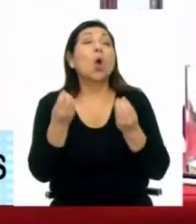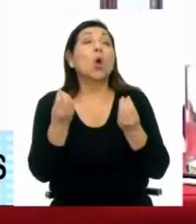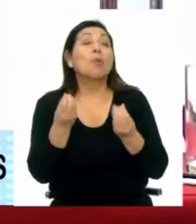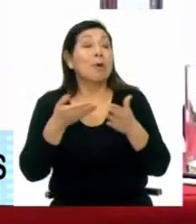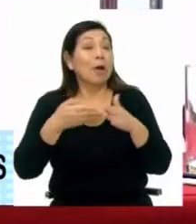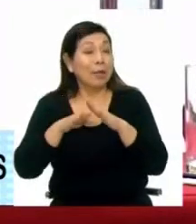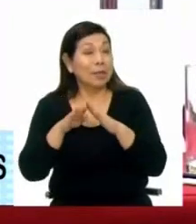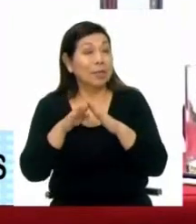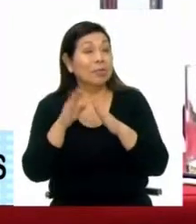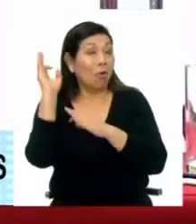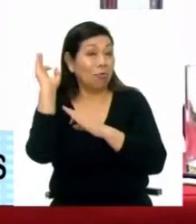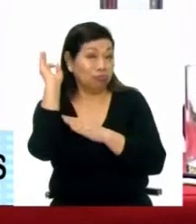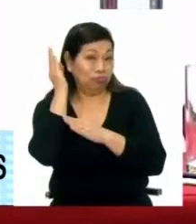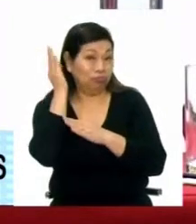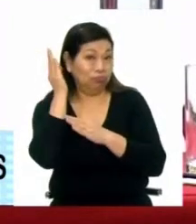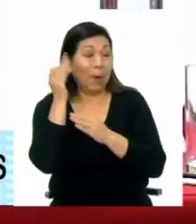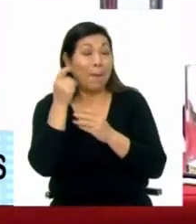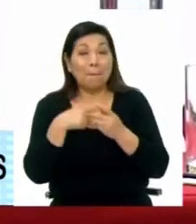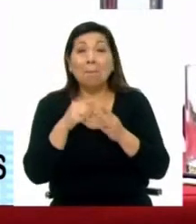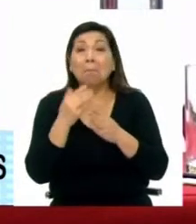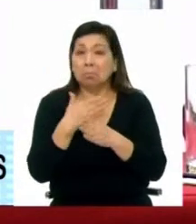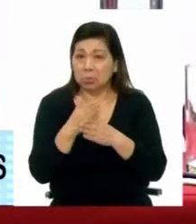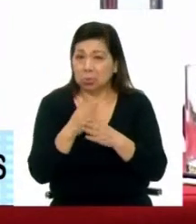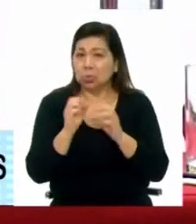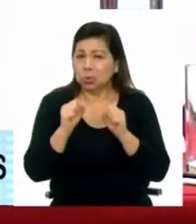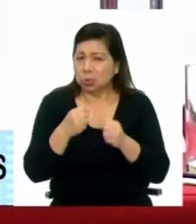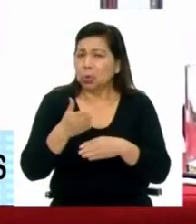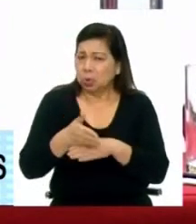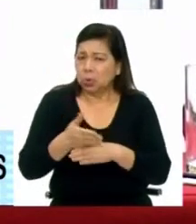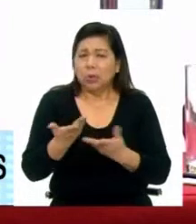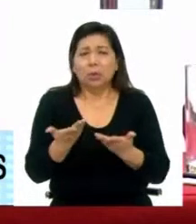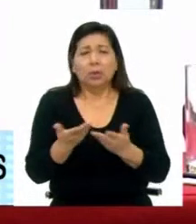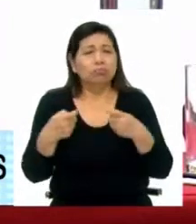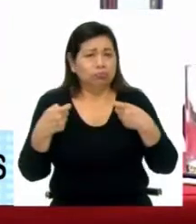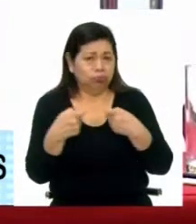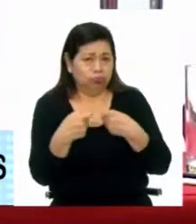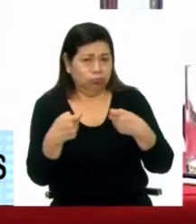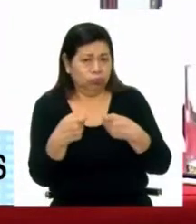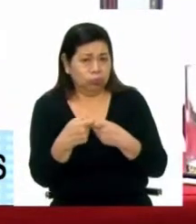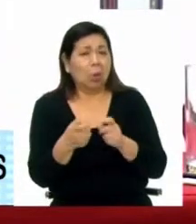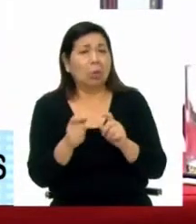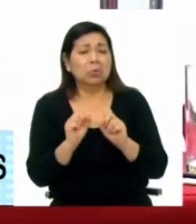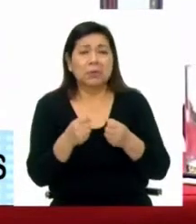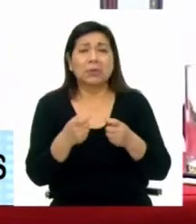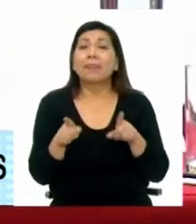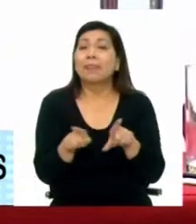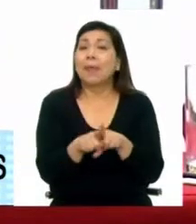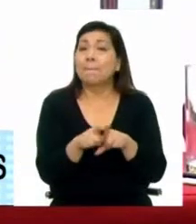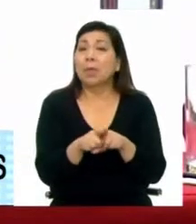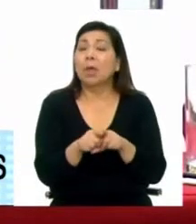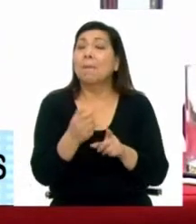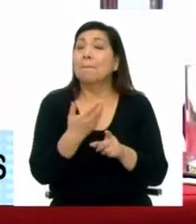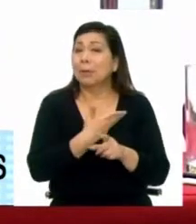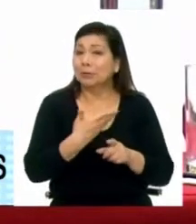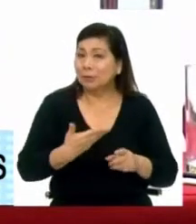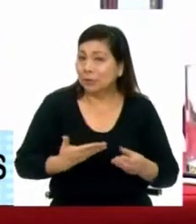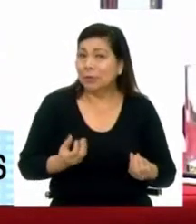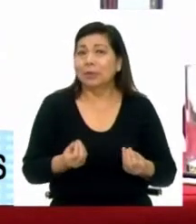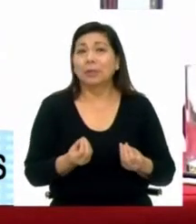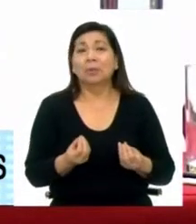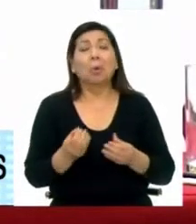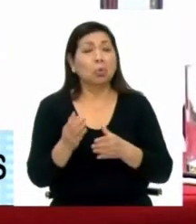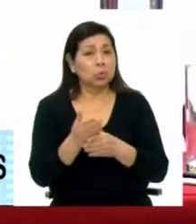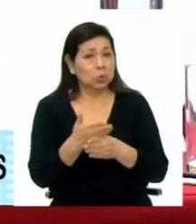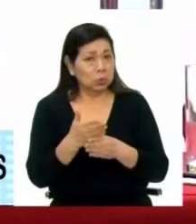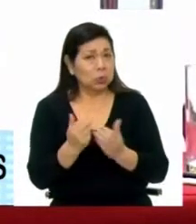tratando dentro de estos foros que el Perú participa activamente a través de la virtualidad y también lo hace el presidente. Se